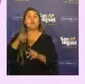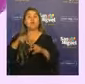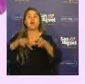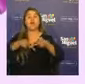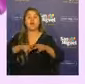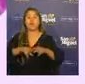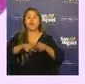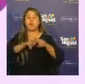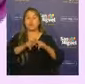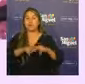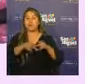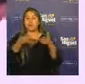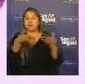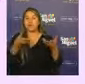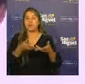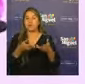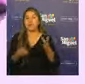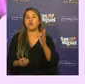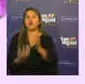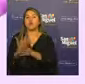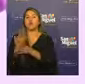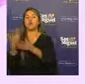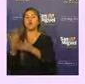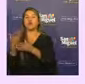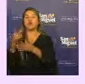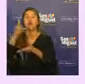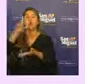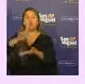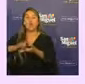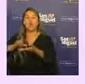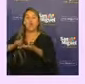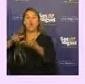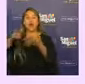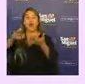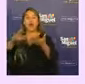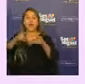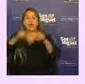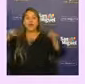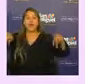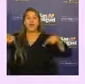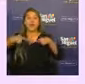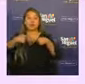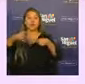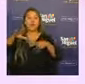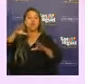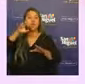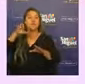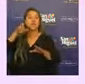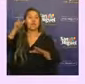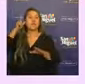es el nuevo estudio de grabación de nuestra comuna.